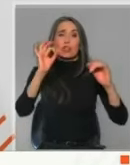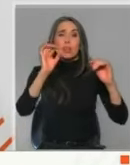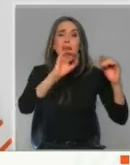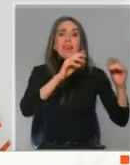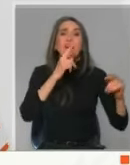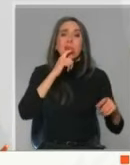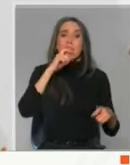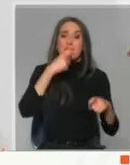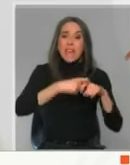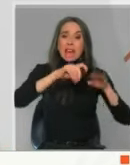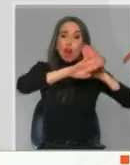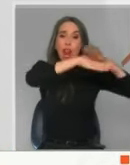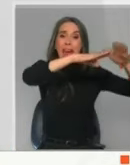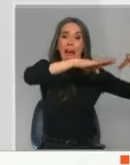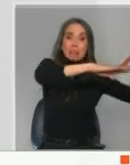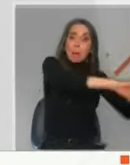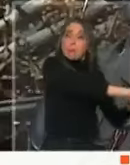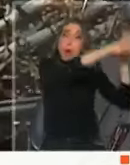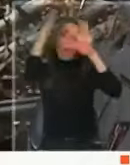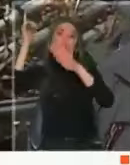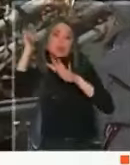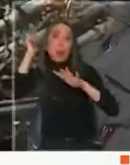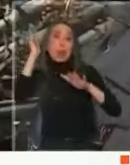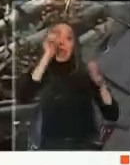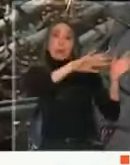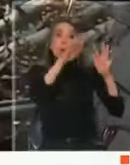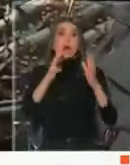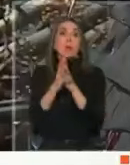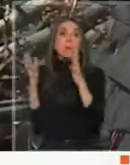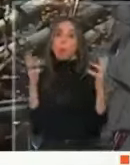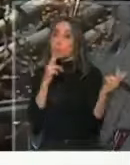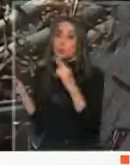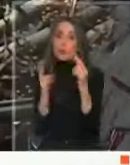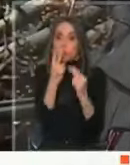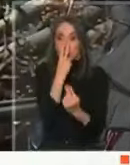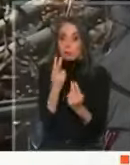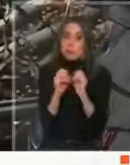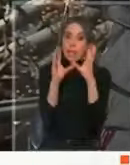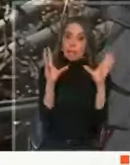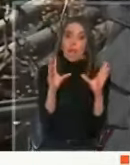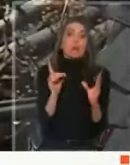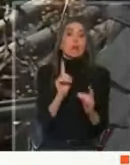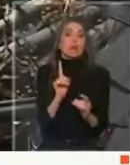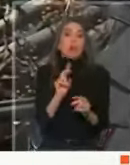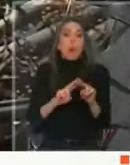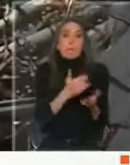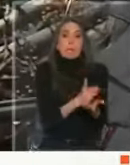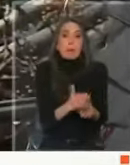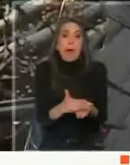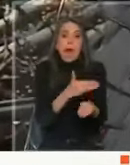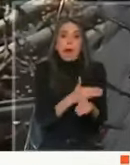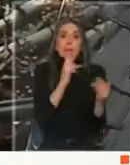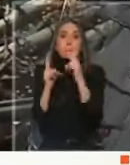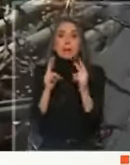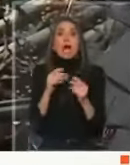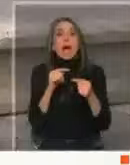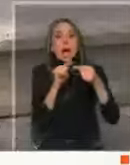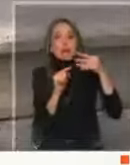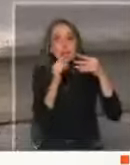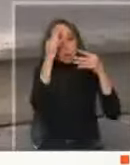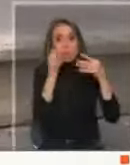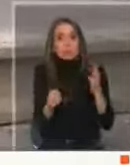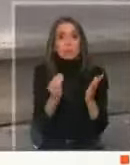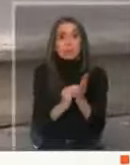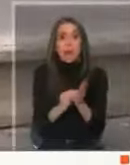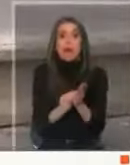Ahora hay que reconocer que hubo mucho viento y claramente no estamos preparados para un fenómeno de esta naturaleza, así que va a haber que tomar medidas más estructurales. ¿A